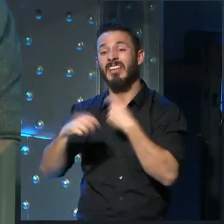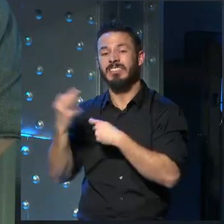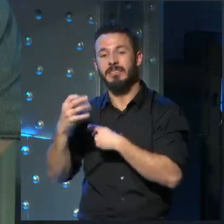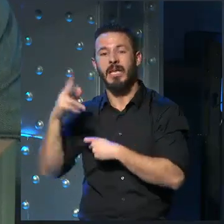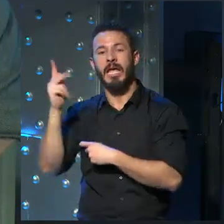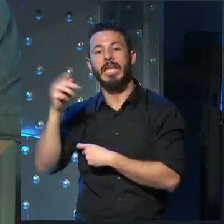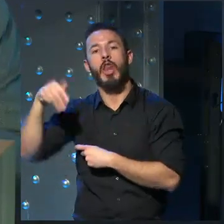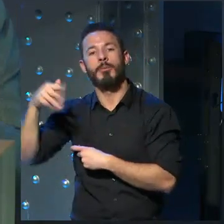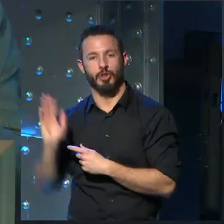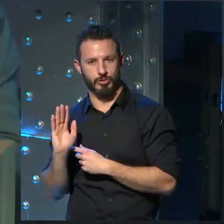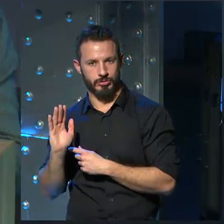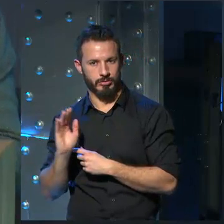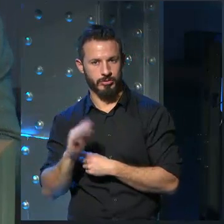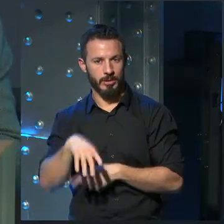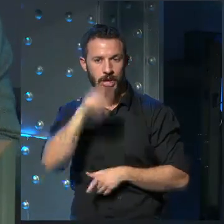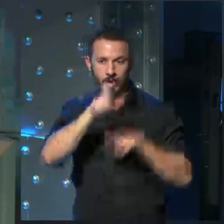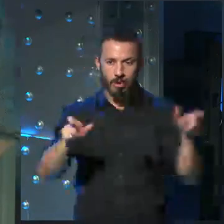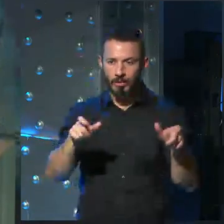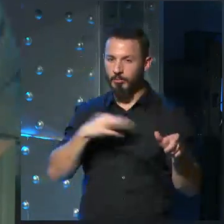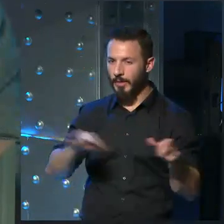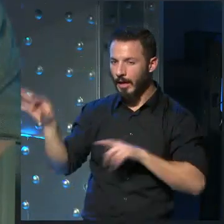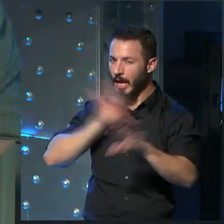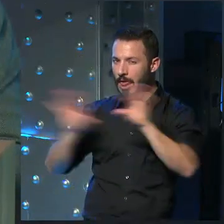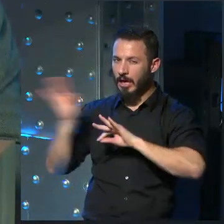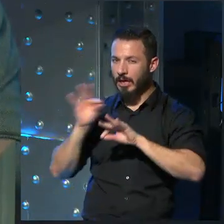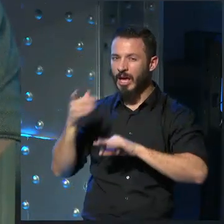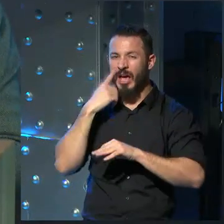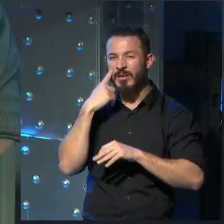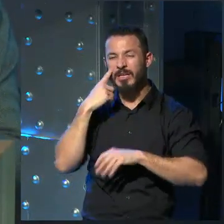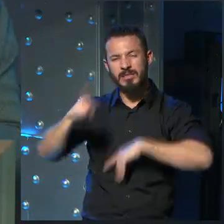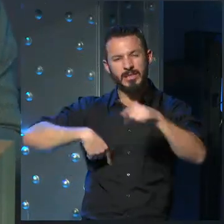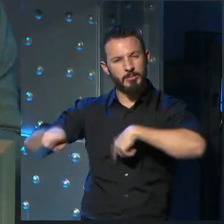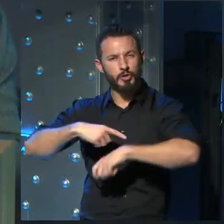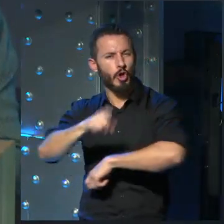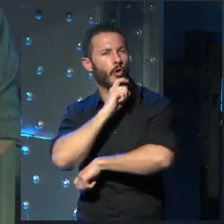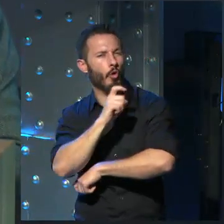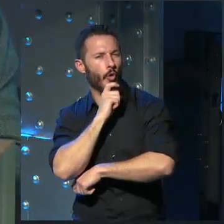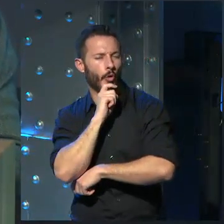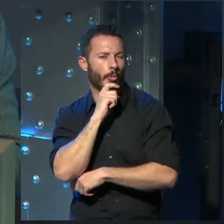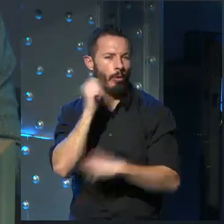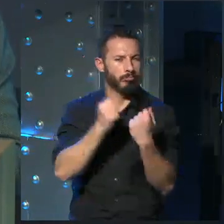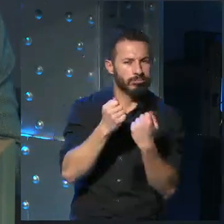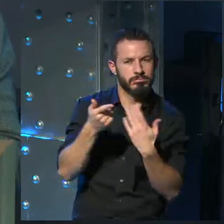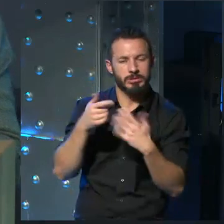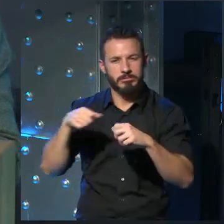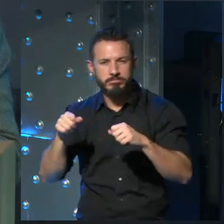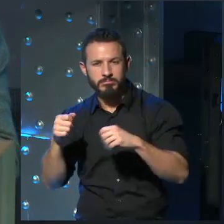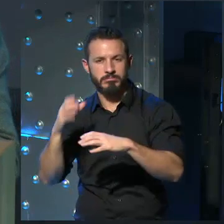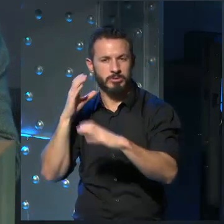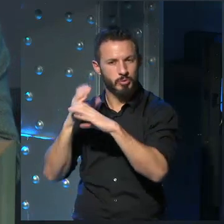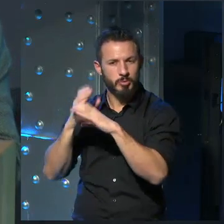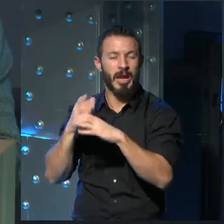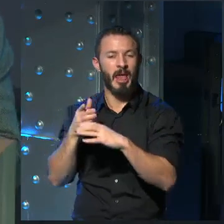concretos en los que los ciudadanos van a poder elegir qué tipo de transporte utilizar de una manera